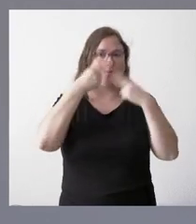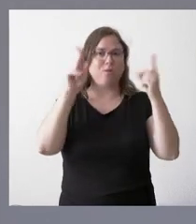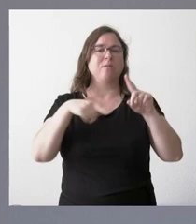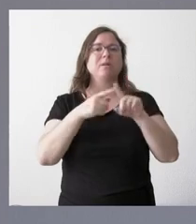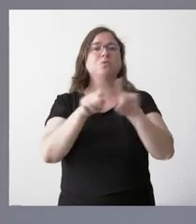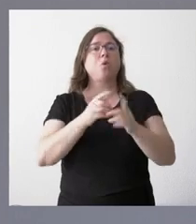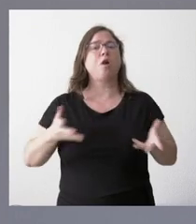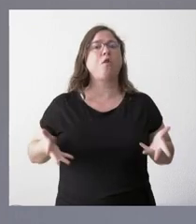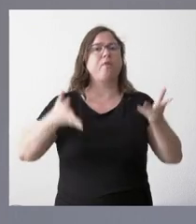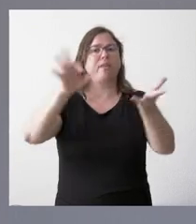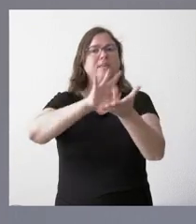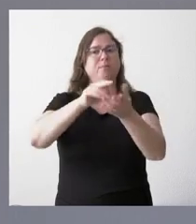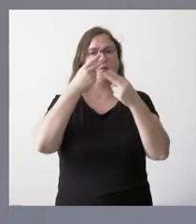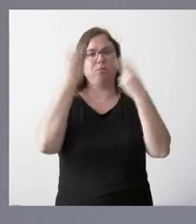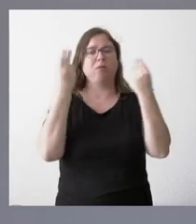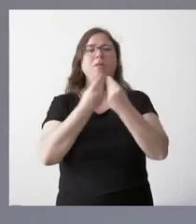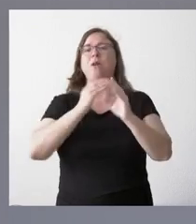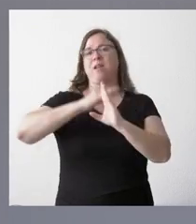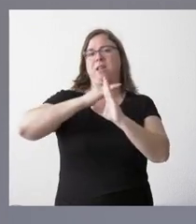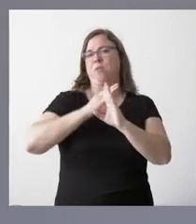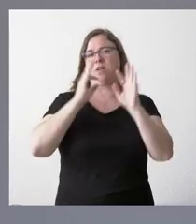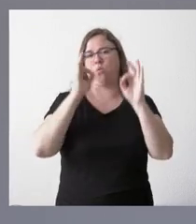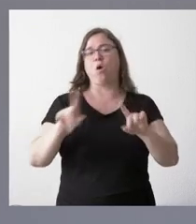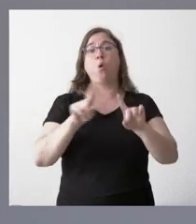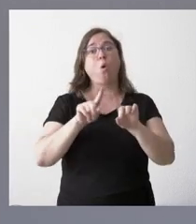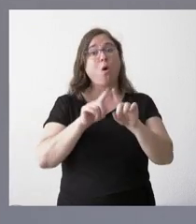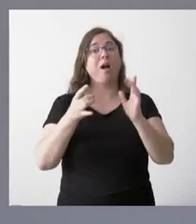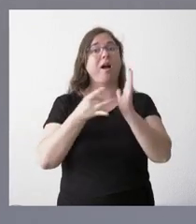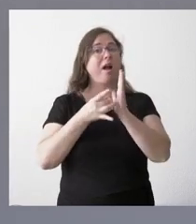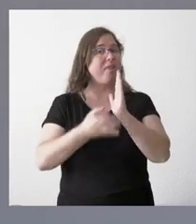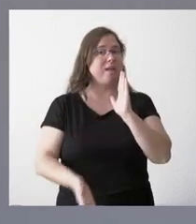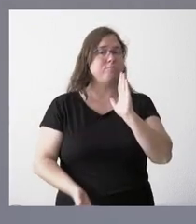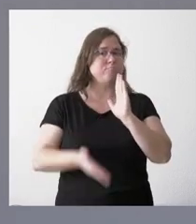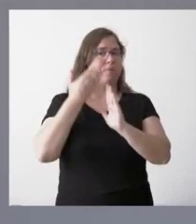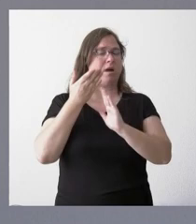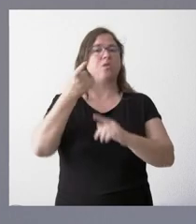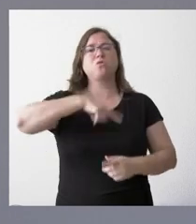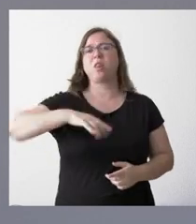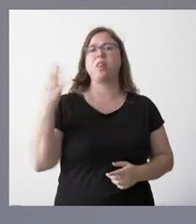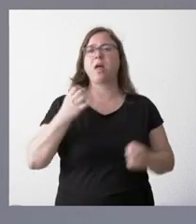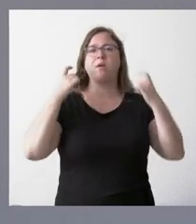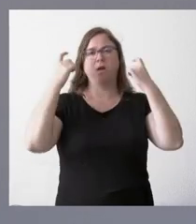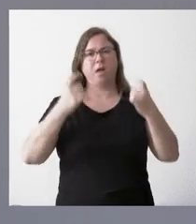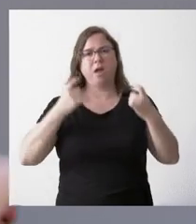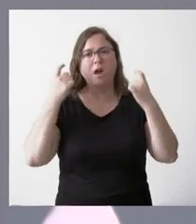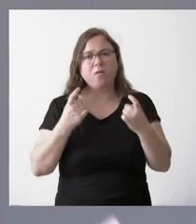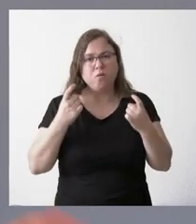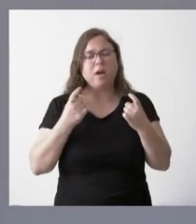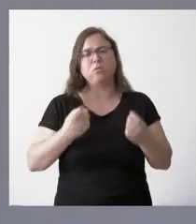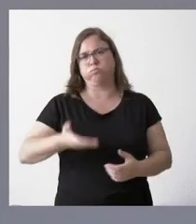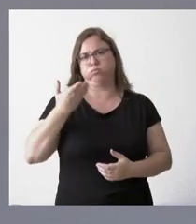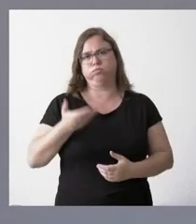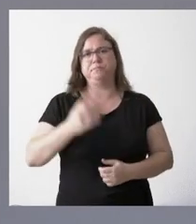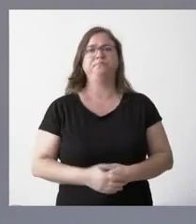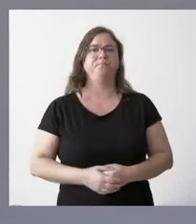prestar servicios públicos con el mismo nivel o incluso con más calidad de lo que veníamos haciendo hasta ahora, tenemos que hacer un esfuerzo económico muy relevante.